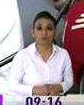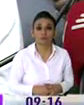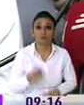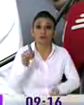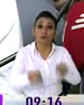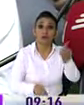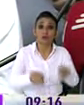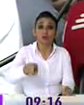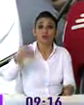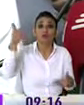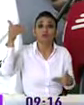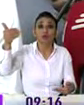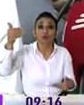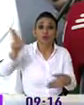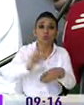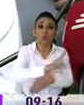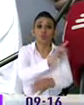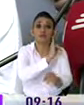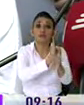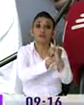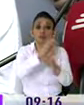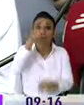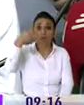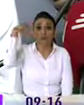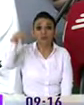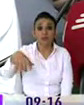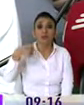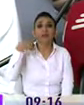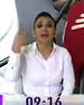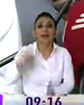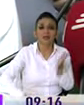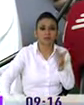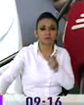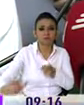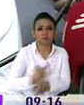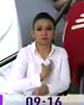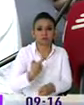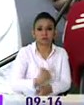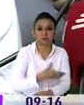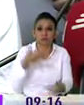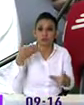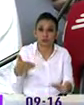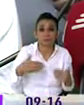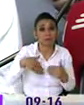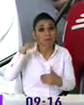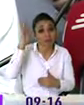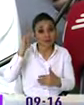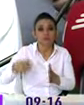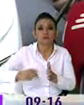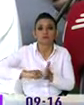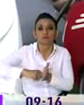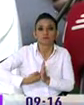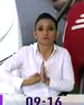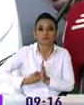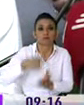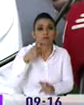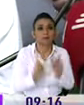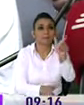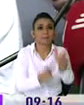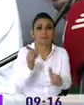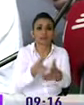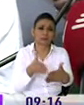de la institucionalidad estatal, particularmente la Contraloría, para la persecución